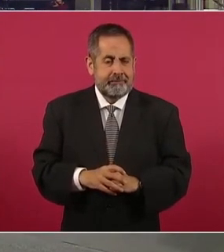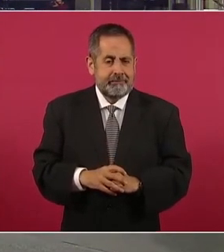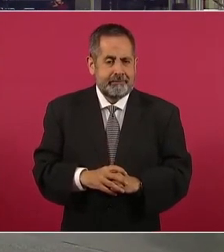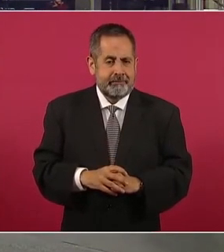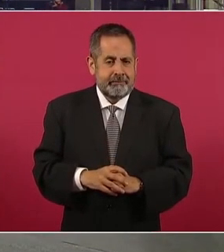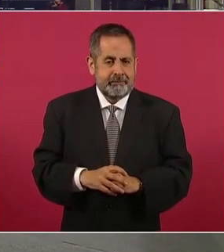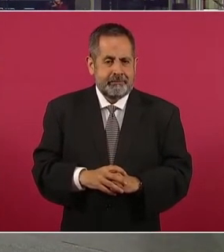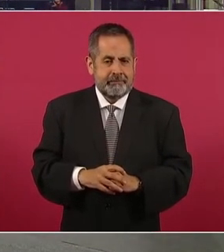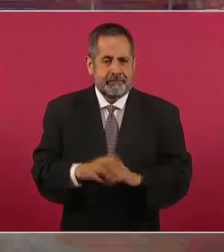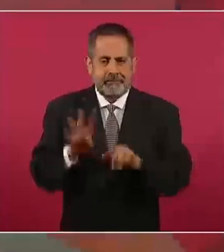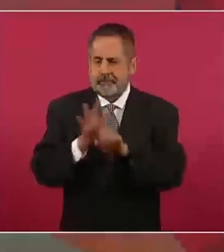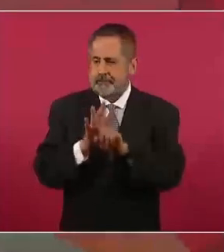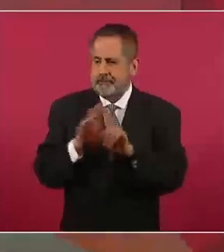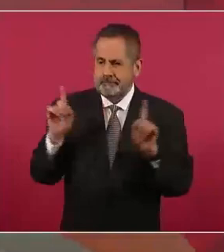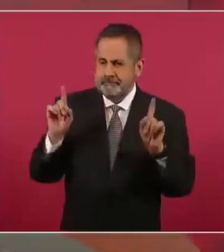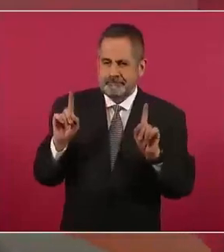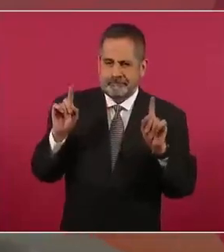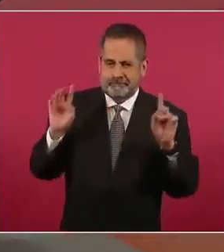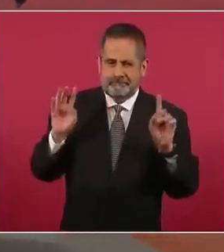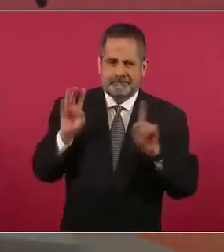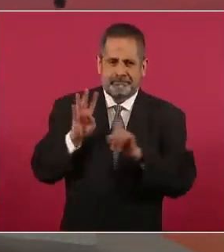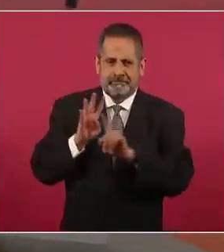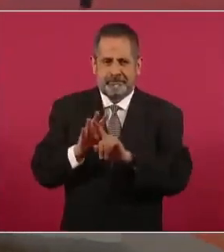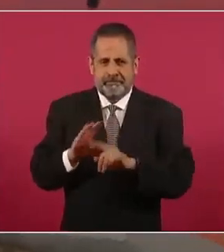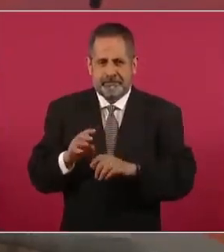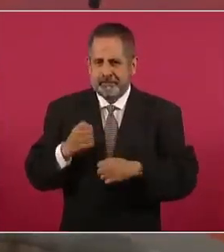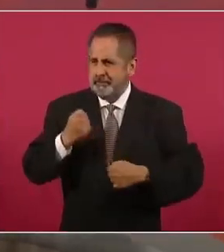Con armas largas.